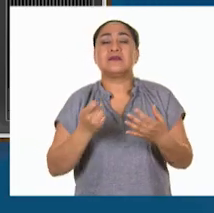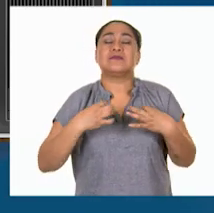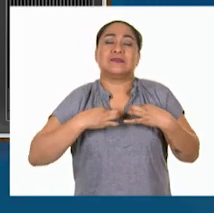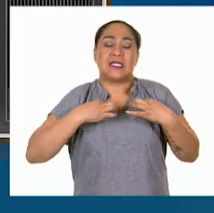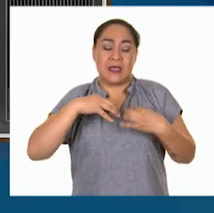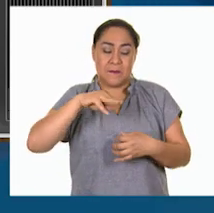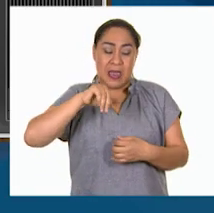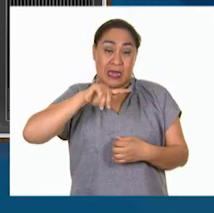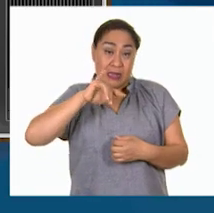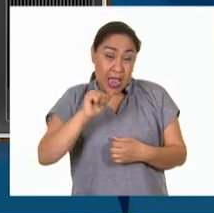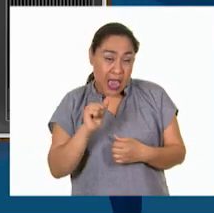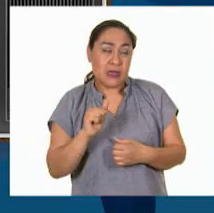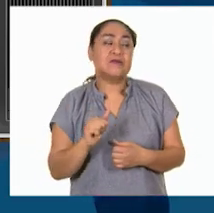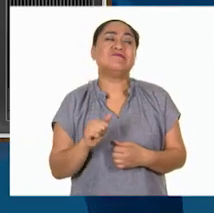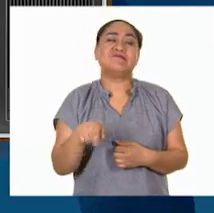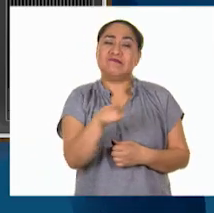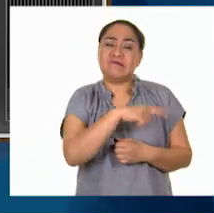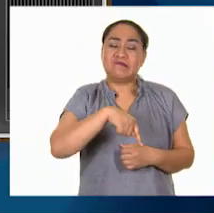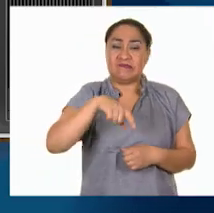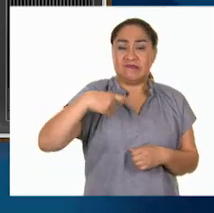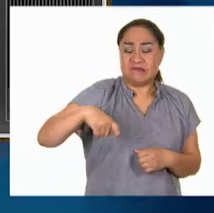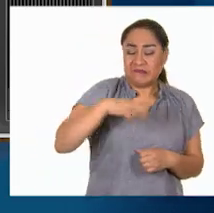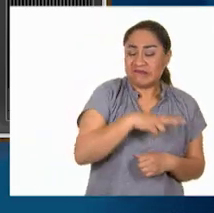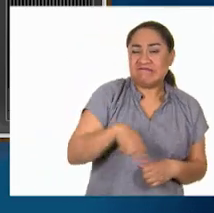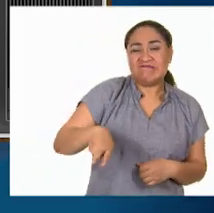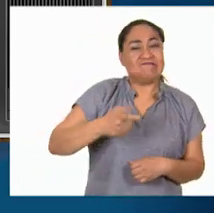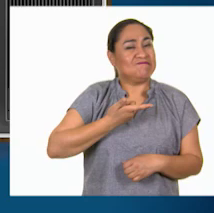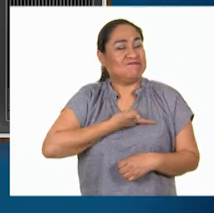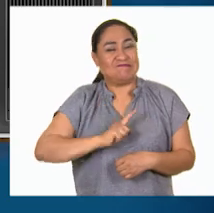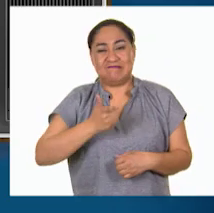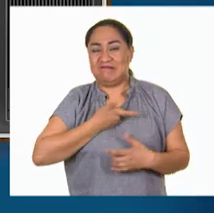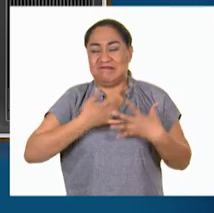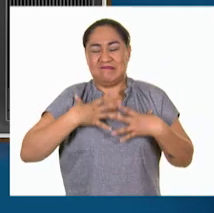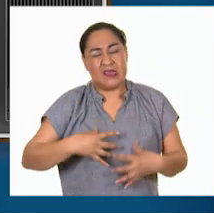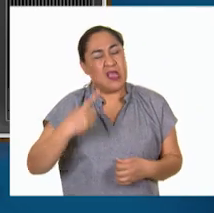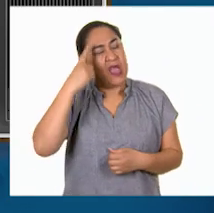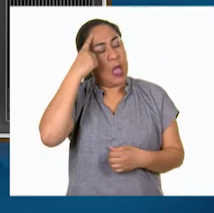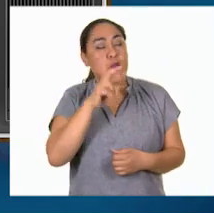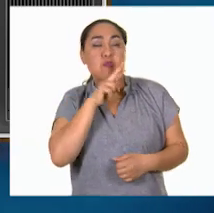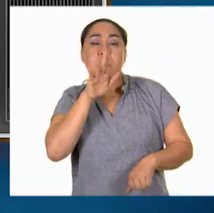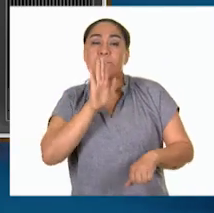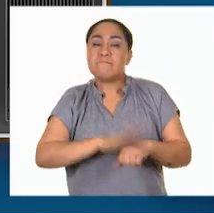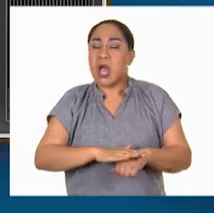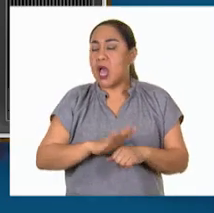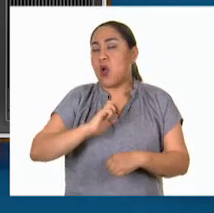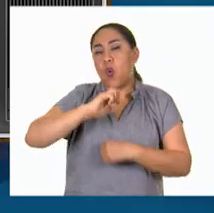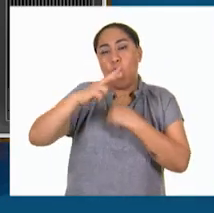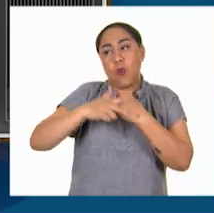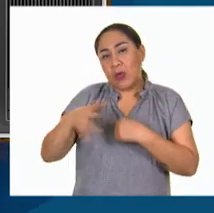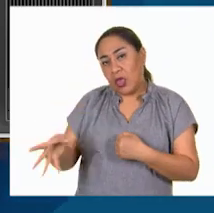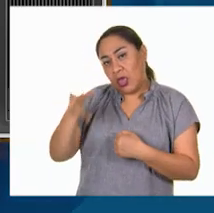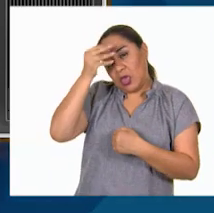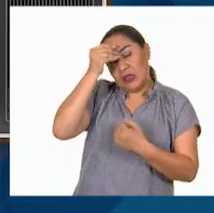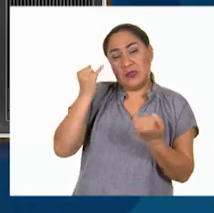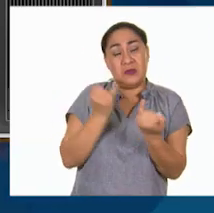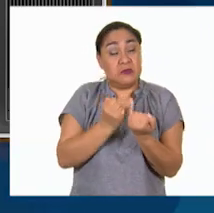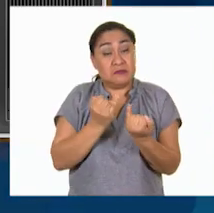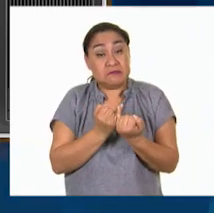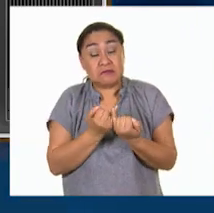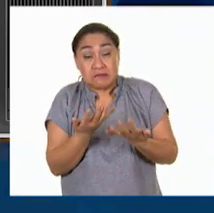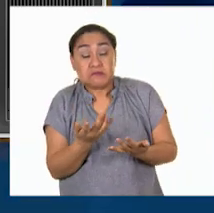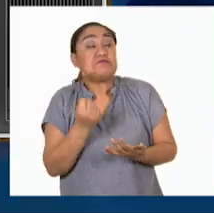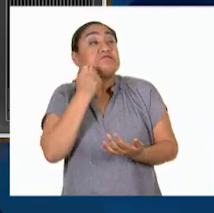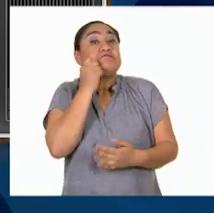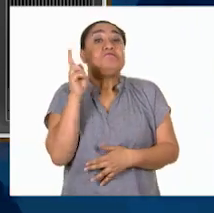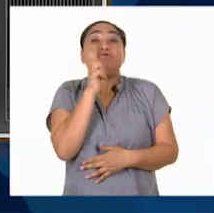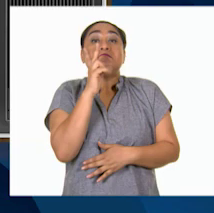lo cual era despreciado por las clases altas, que preferían verse muy europeas aunque no pudieran respirar